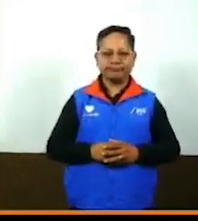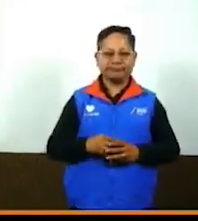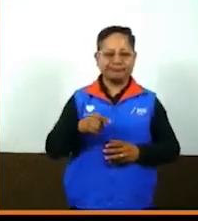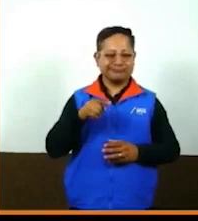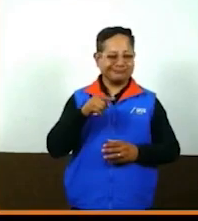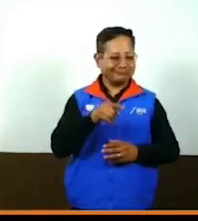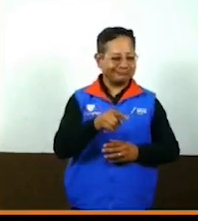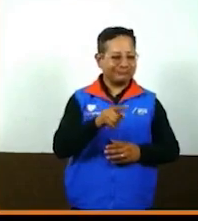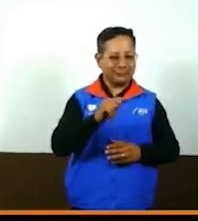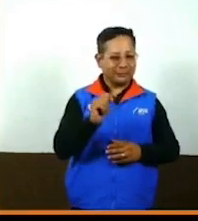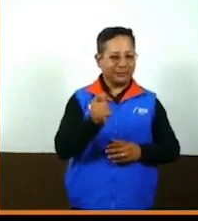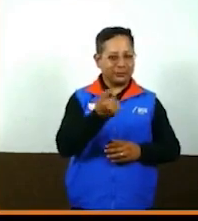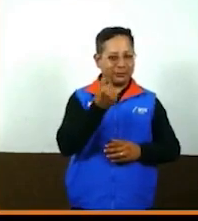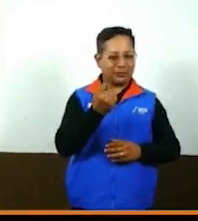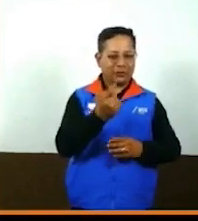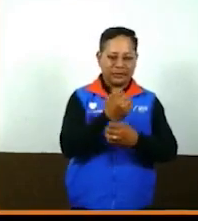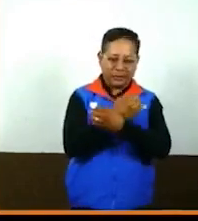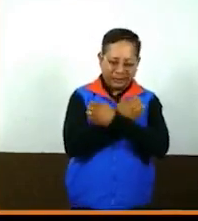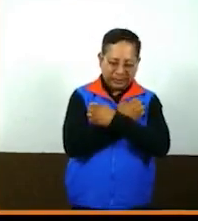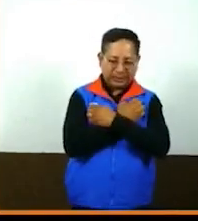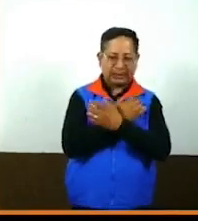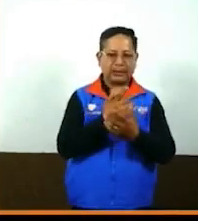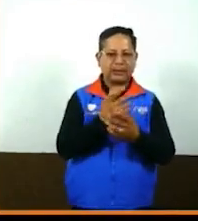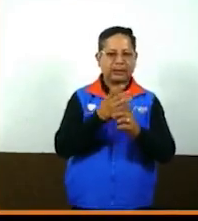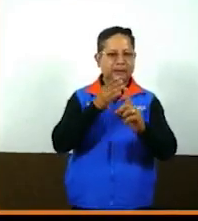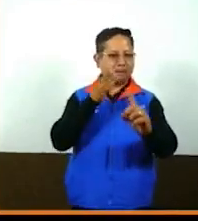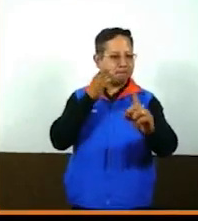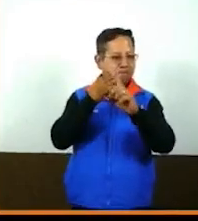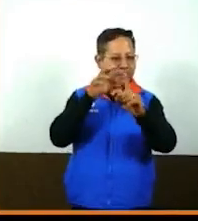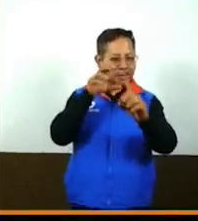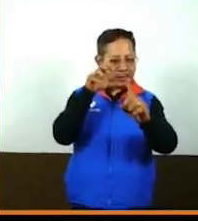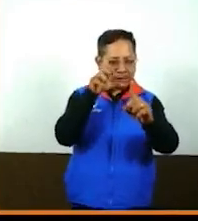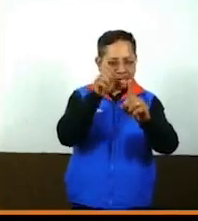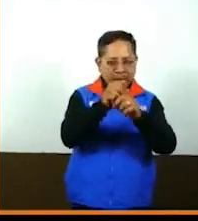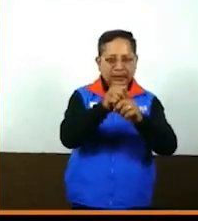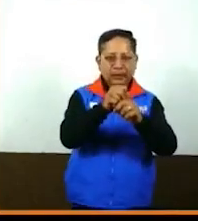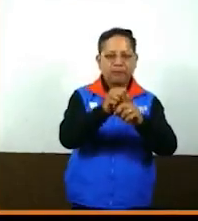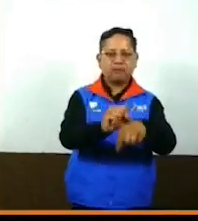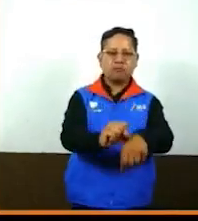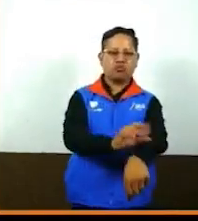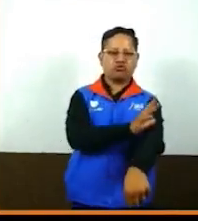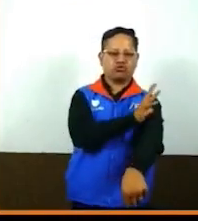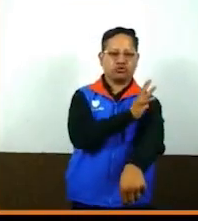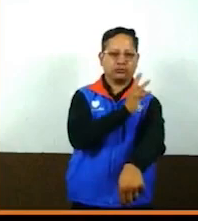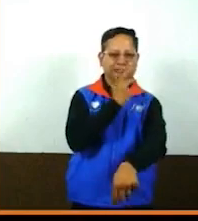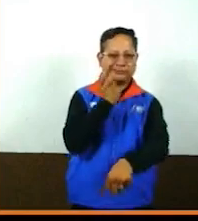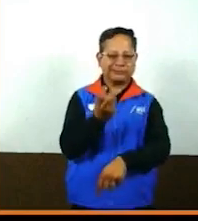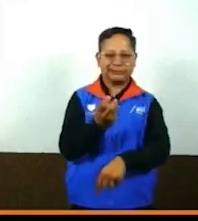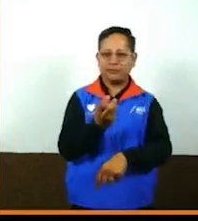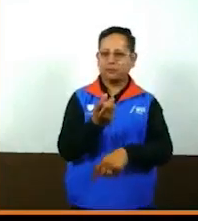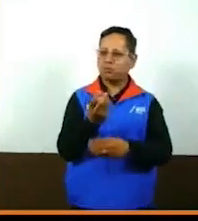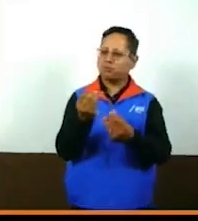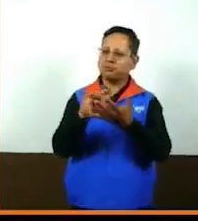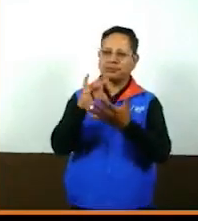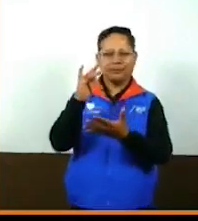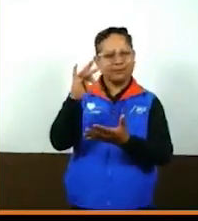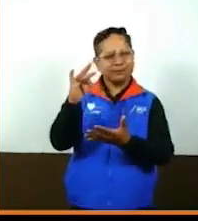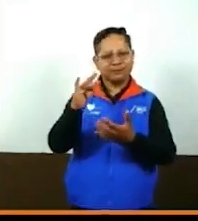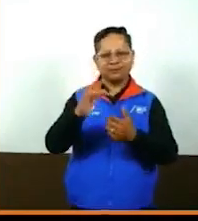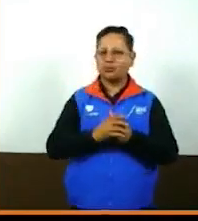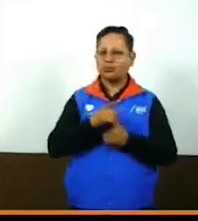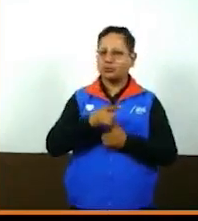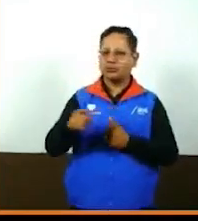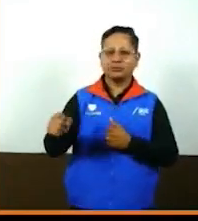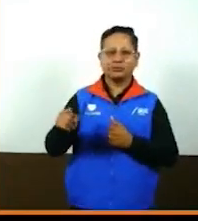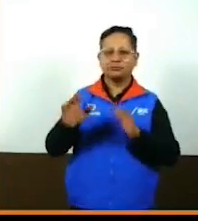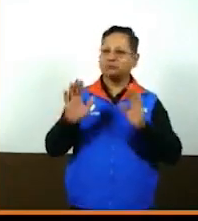digital con mucha educación. Metas sostenibles con emoción, ¿no? Entonces, muchísimas gracias y